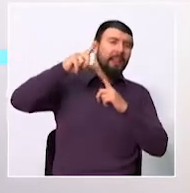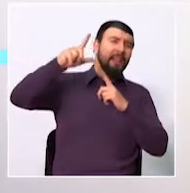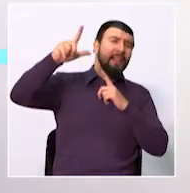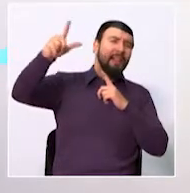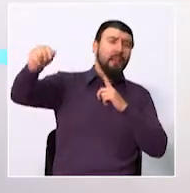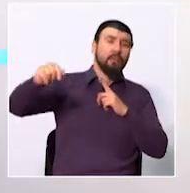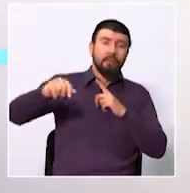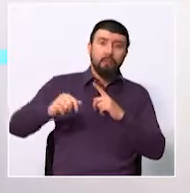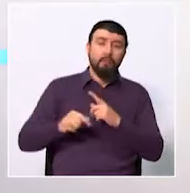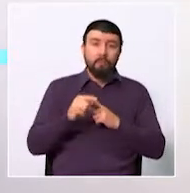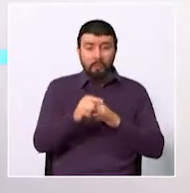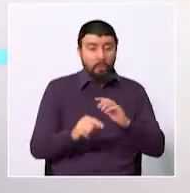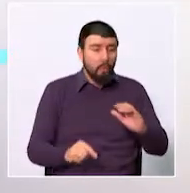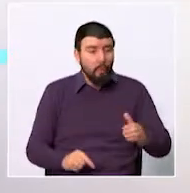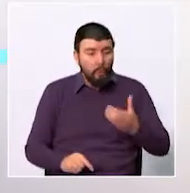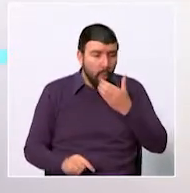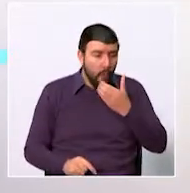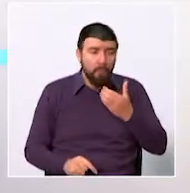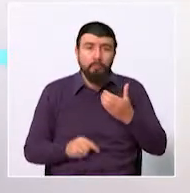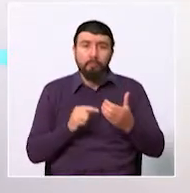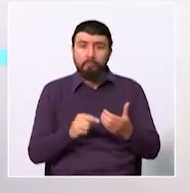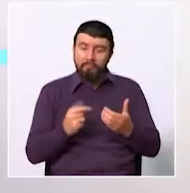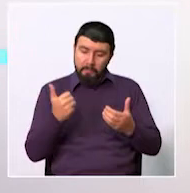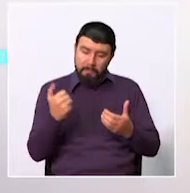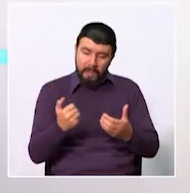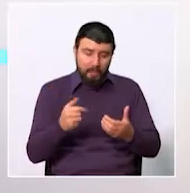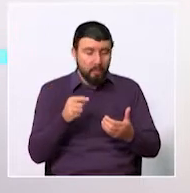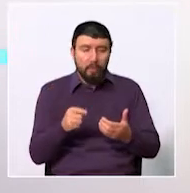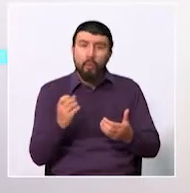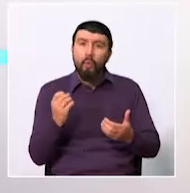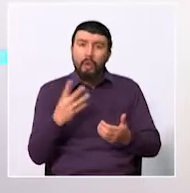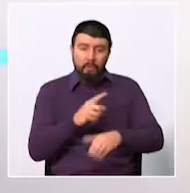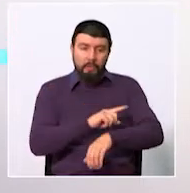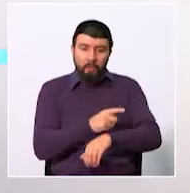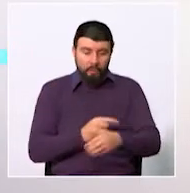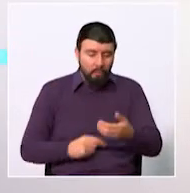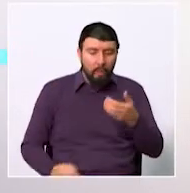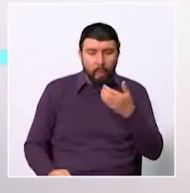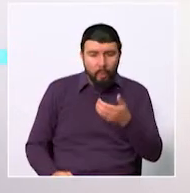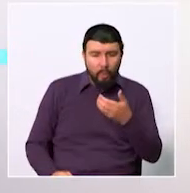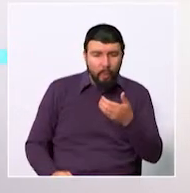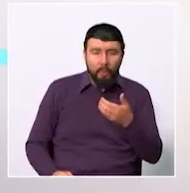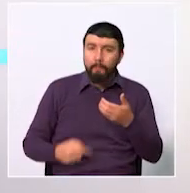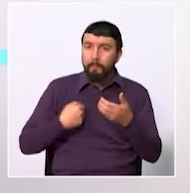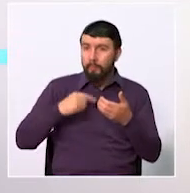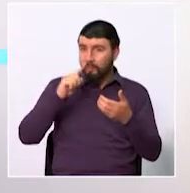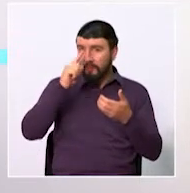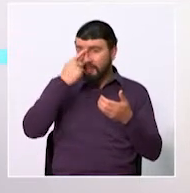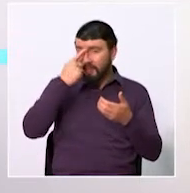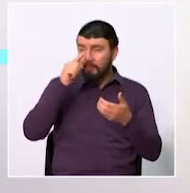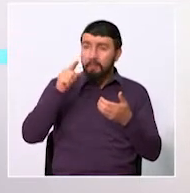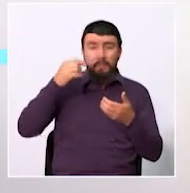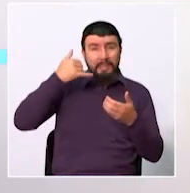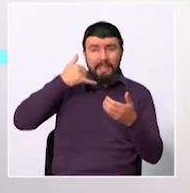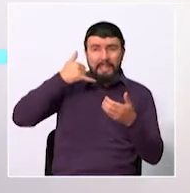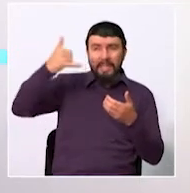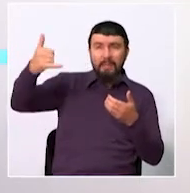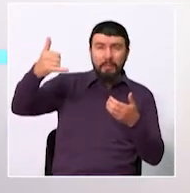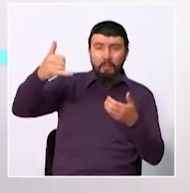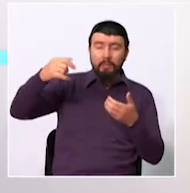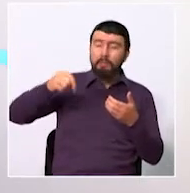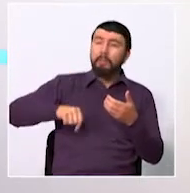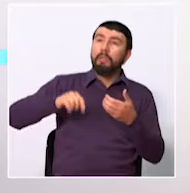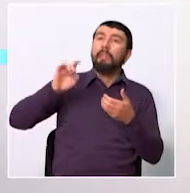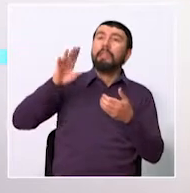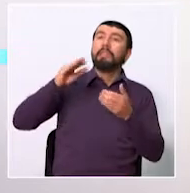por altavoz pongan un reloj y marquen en cuántos minutos yo llamo a india india